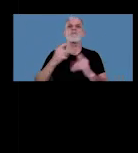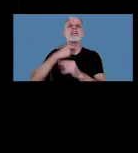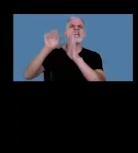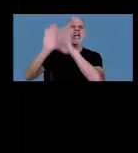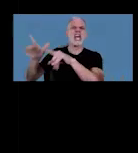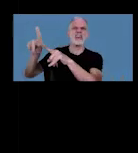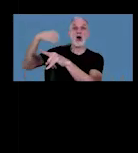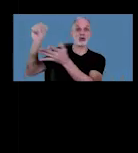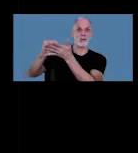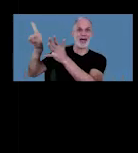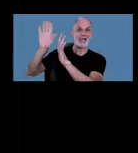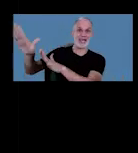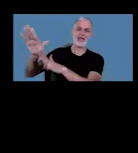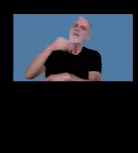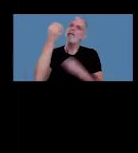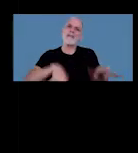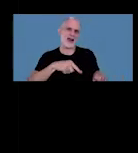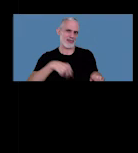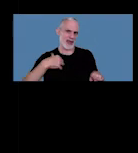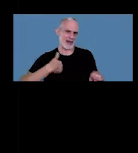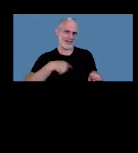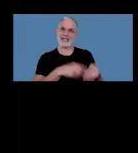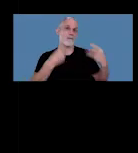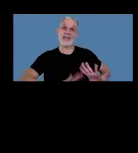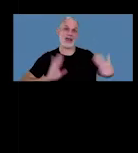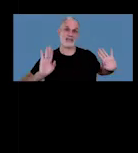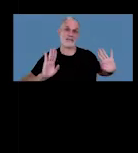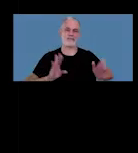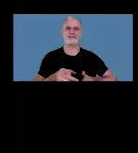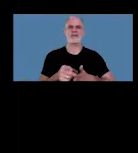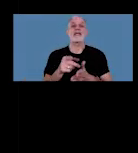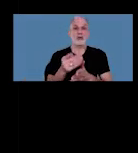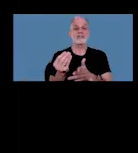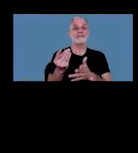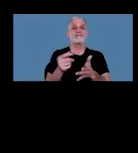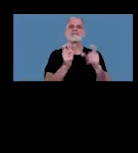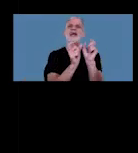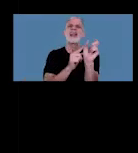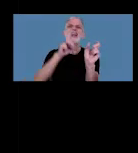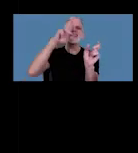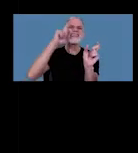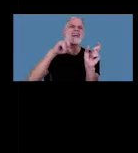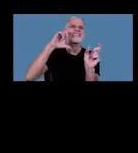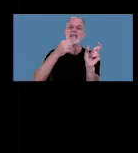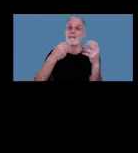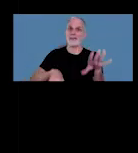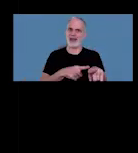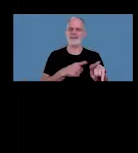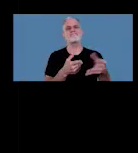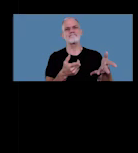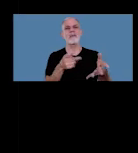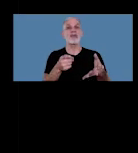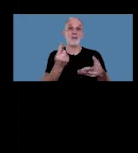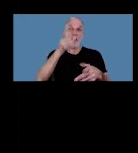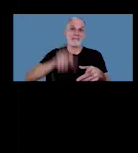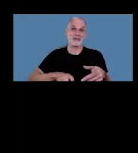residencia en ese país extranjero. Y acá cabe preguntarnos, entonces, en este caso, alguien que se va